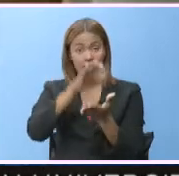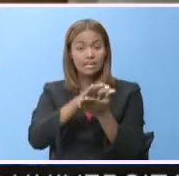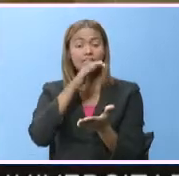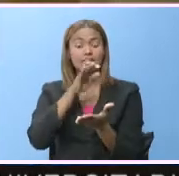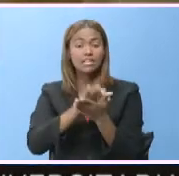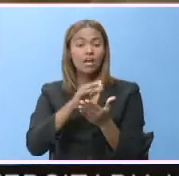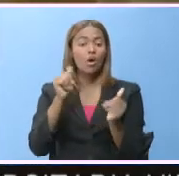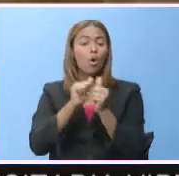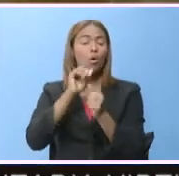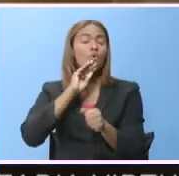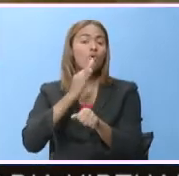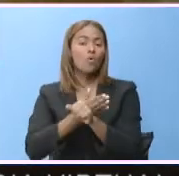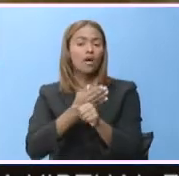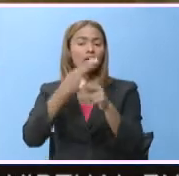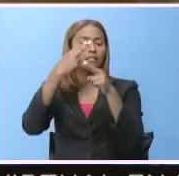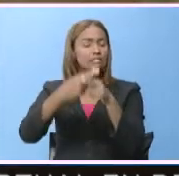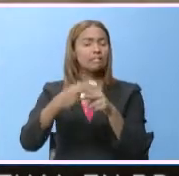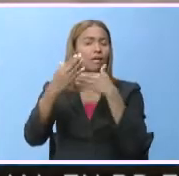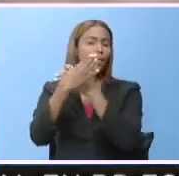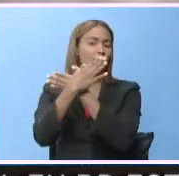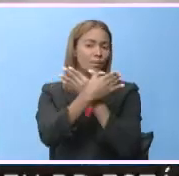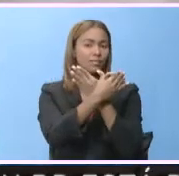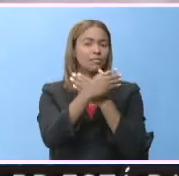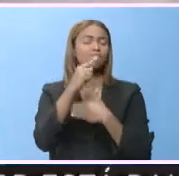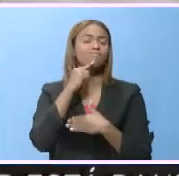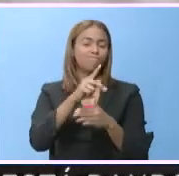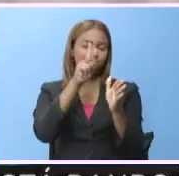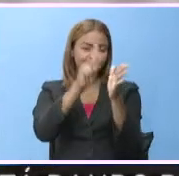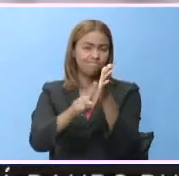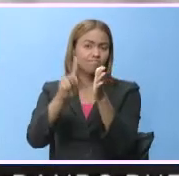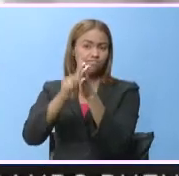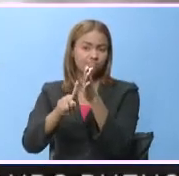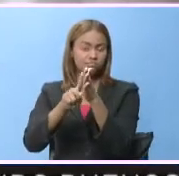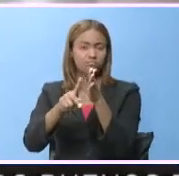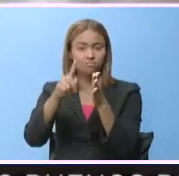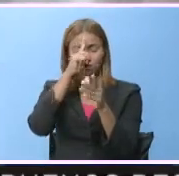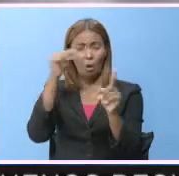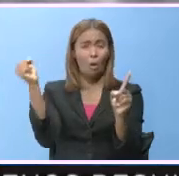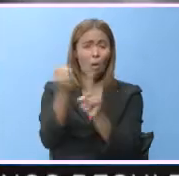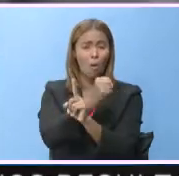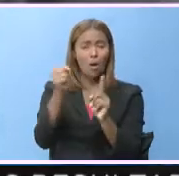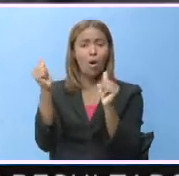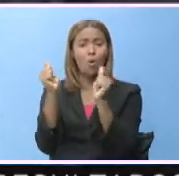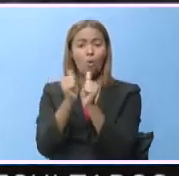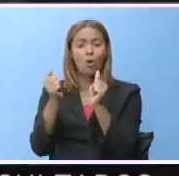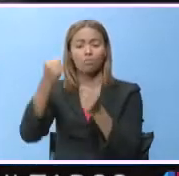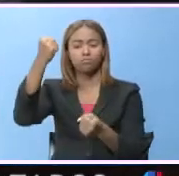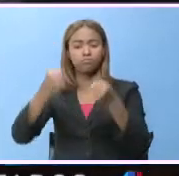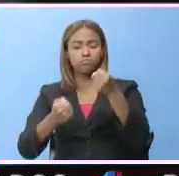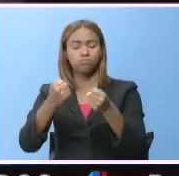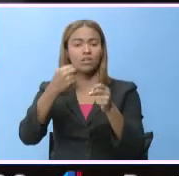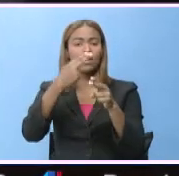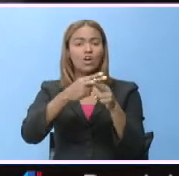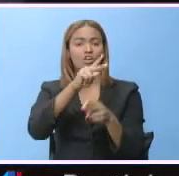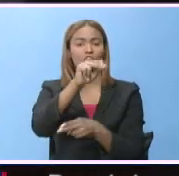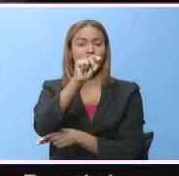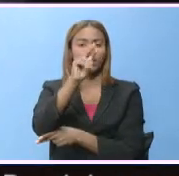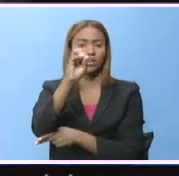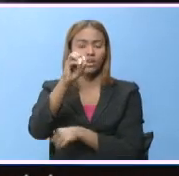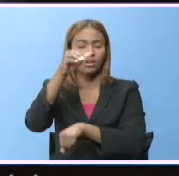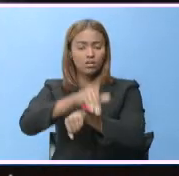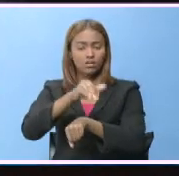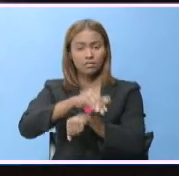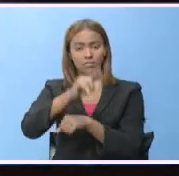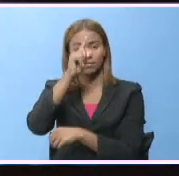y conocidas como las mariposas, fueron brutalmente asesinadas a golpes junto al conductor Rufino de la Cruz la noche